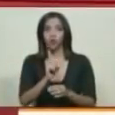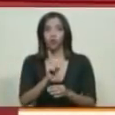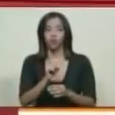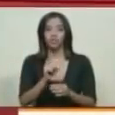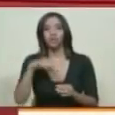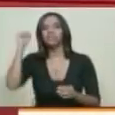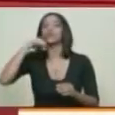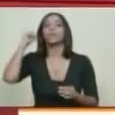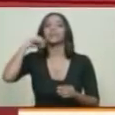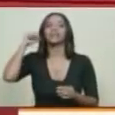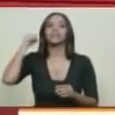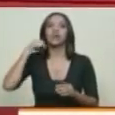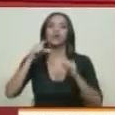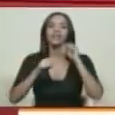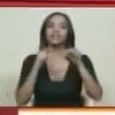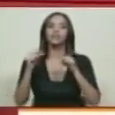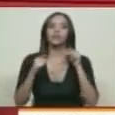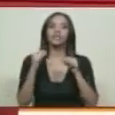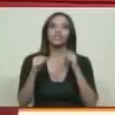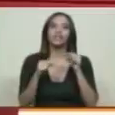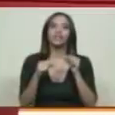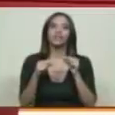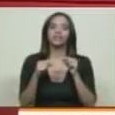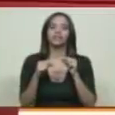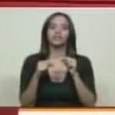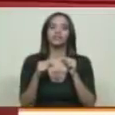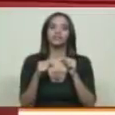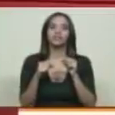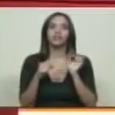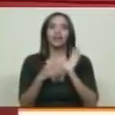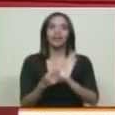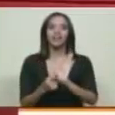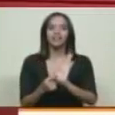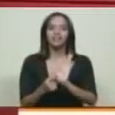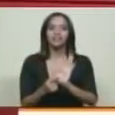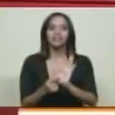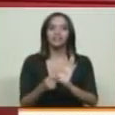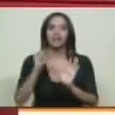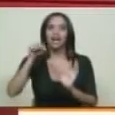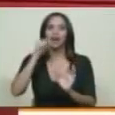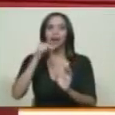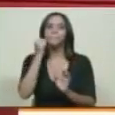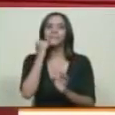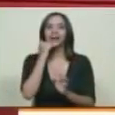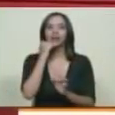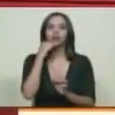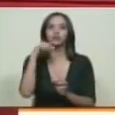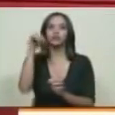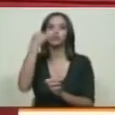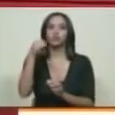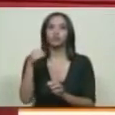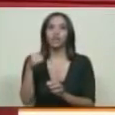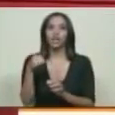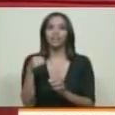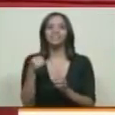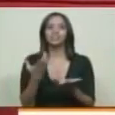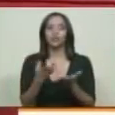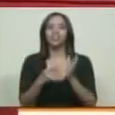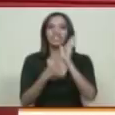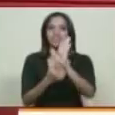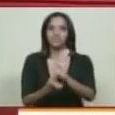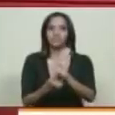video precisamente en el Twitter. En el Twitter acabo de montar ahorita un video de la cuenta arroba Mango Zurda, donde se ratifica esa